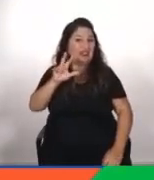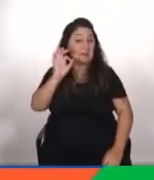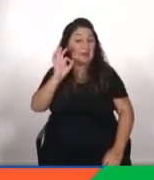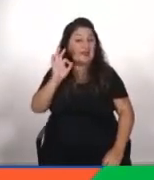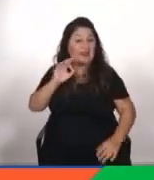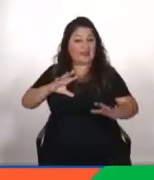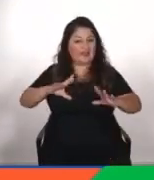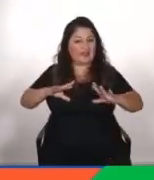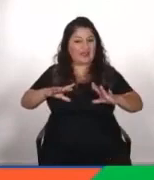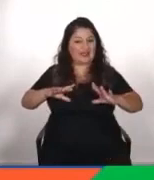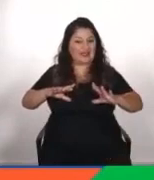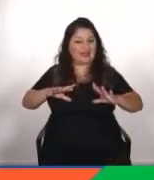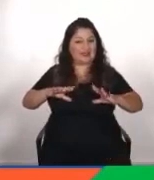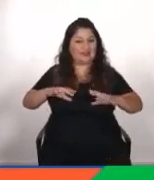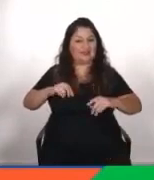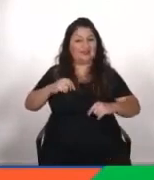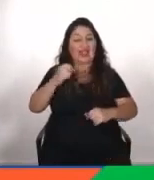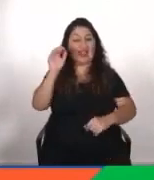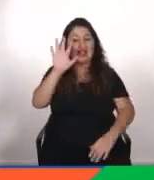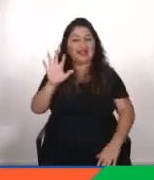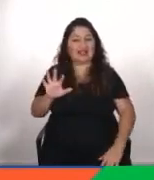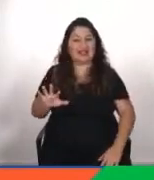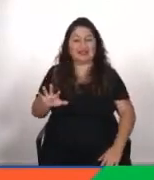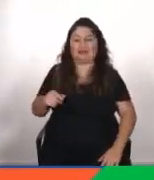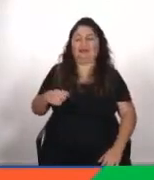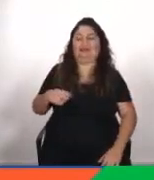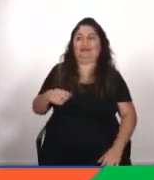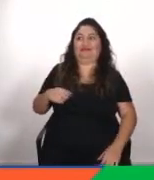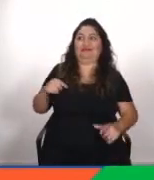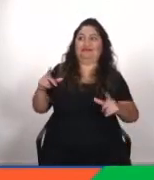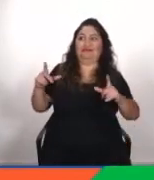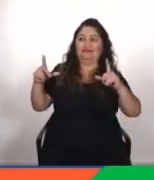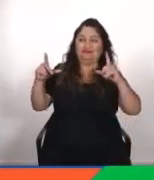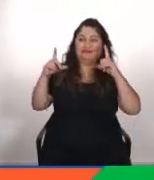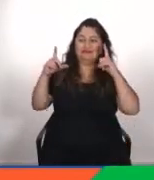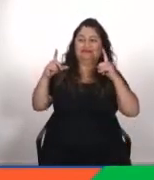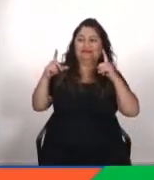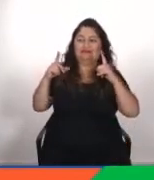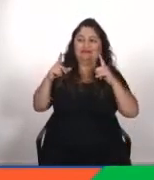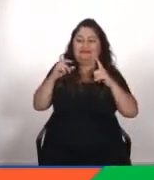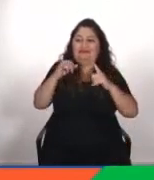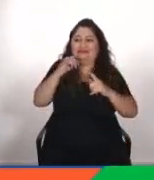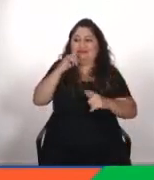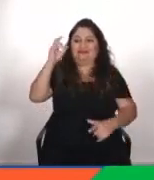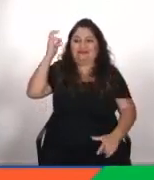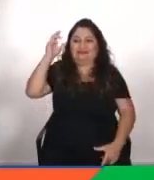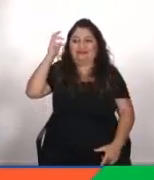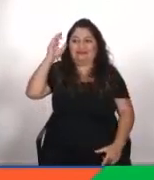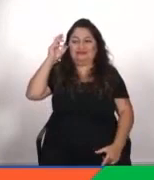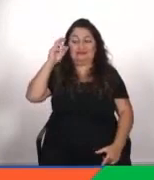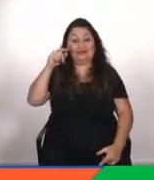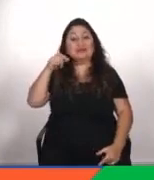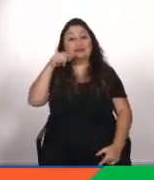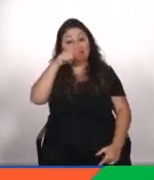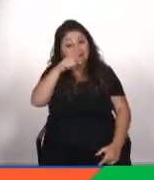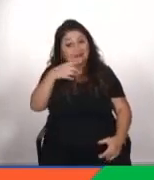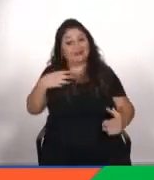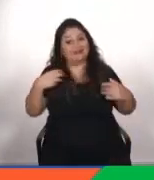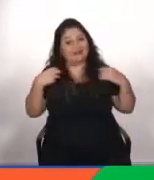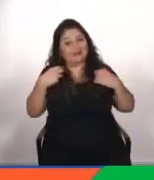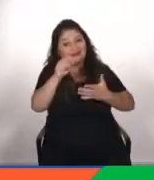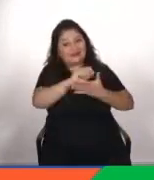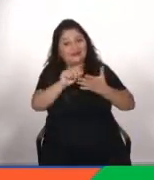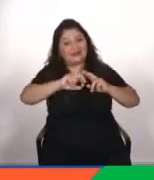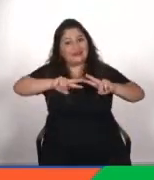características. Tarea para la casa, me dejaste perplejo, ni yo sé a qué se refiere un número. Pues ahí tenéis tarea, número perfecto, número feliz,